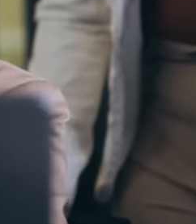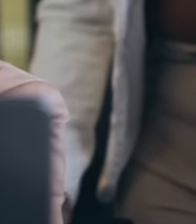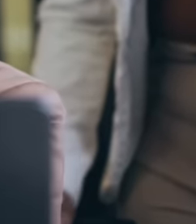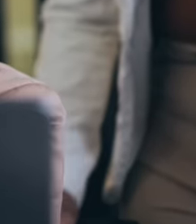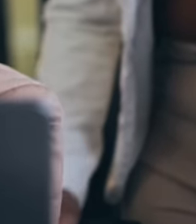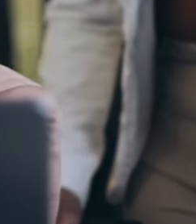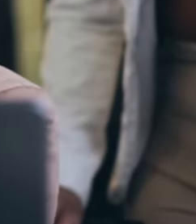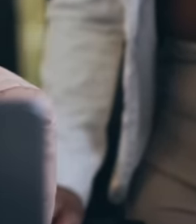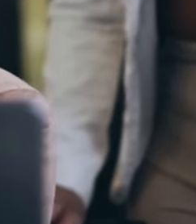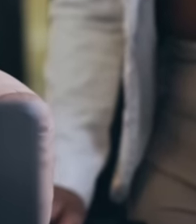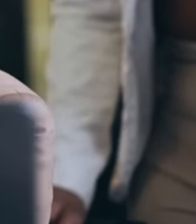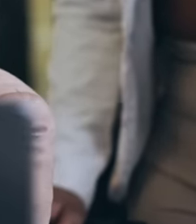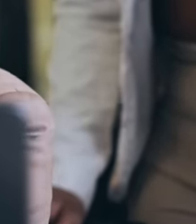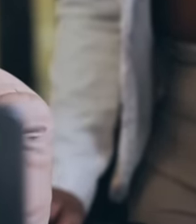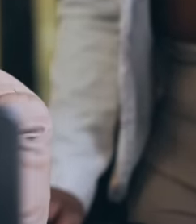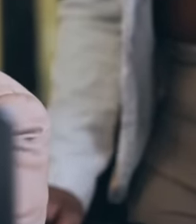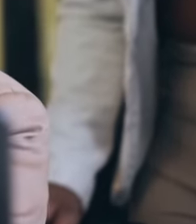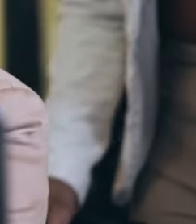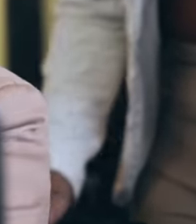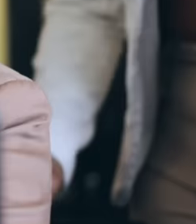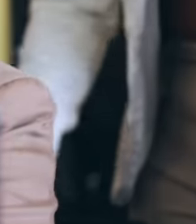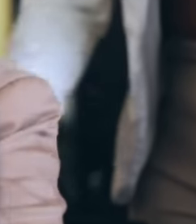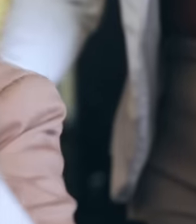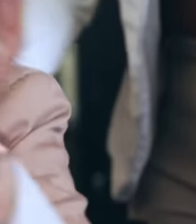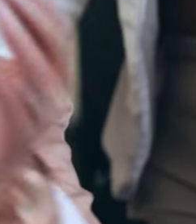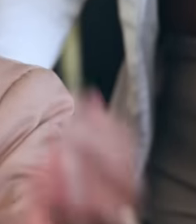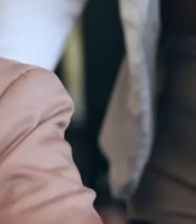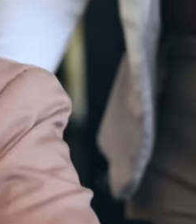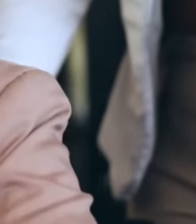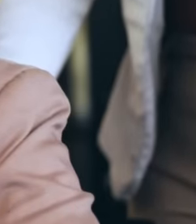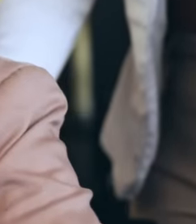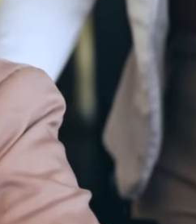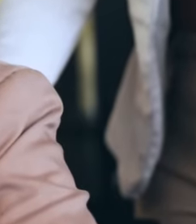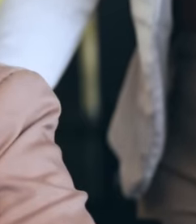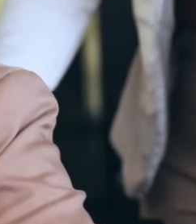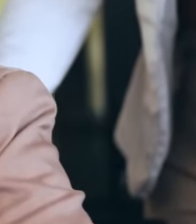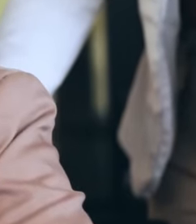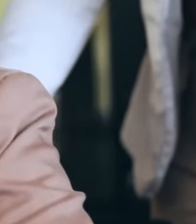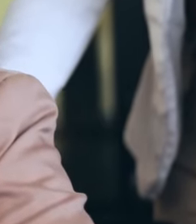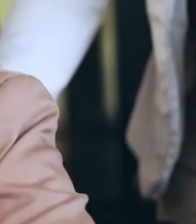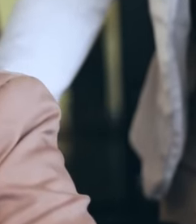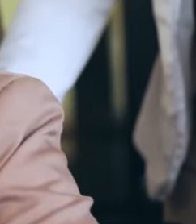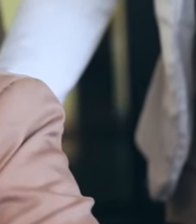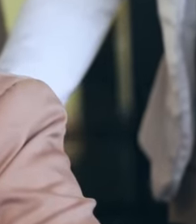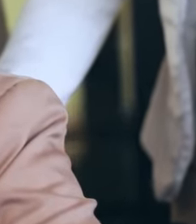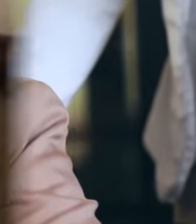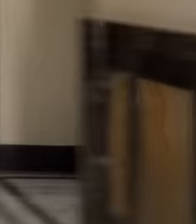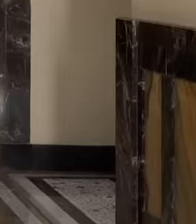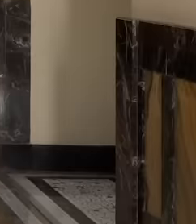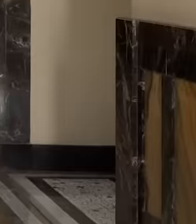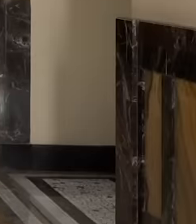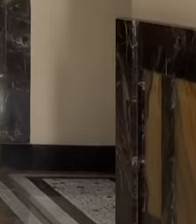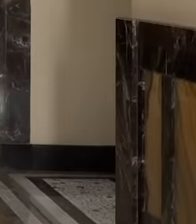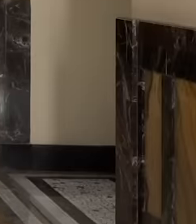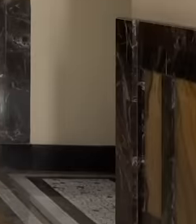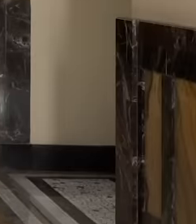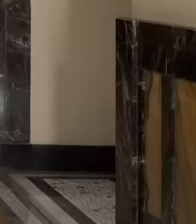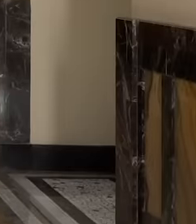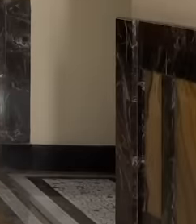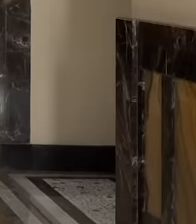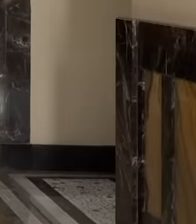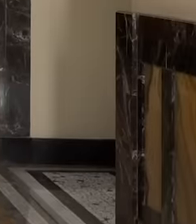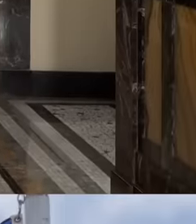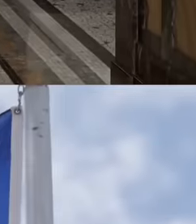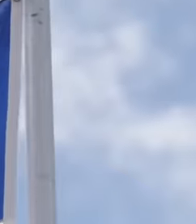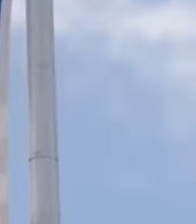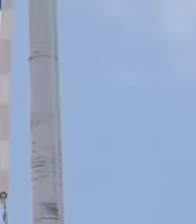bursátiles sufrieron grandes pérdidas. El presidente de México atribuyó la crisis al